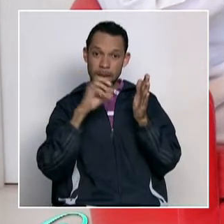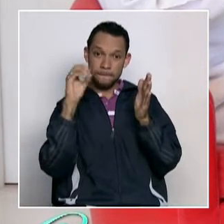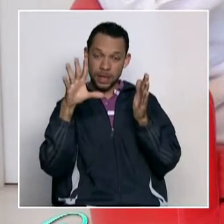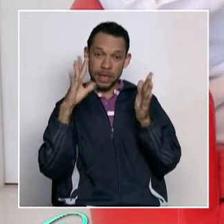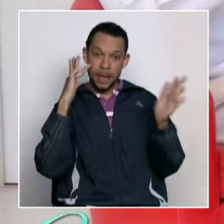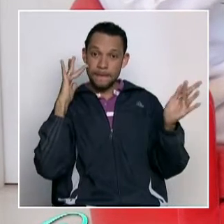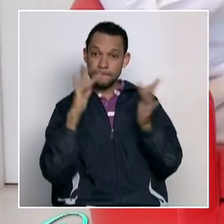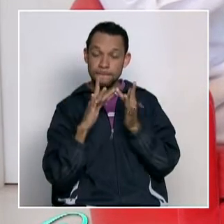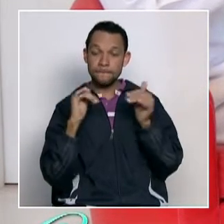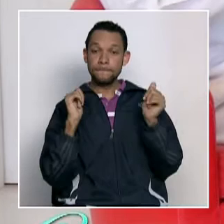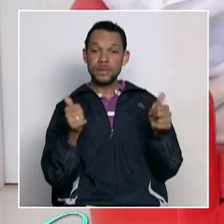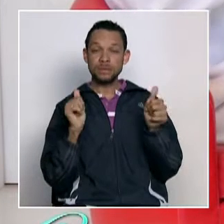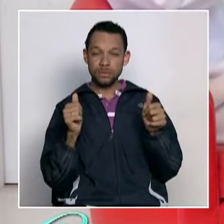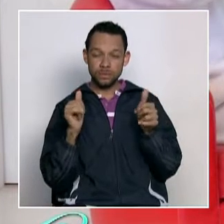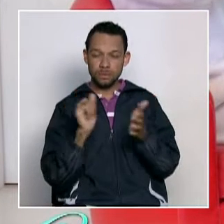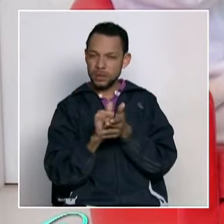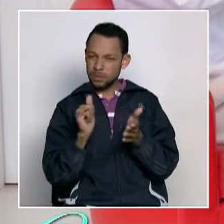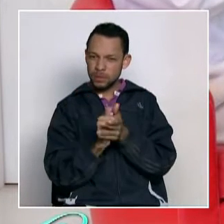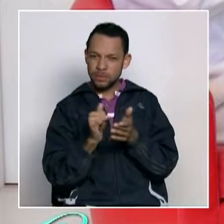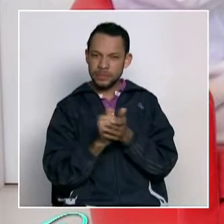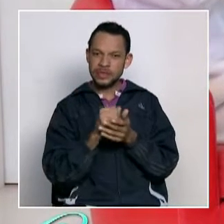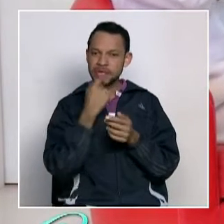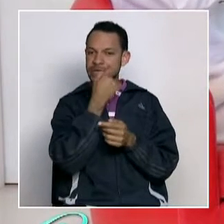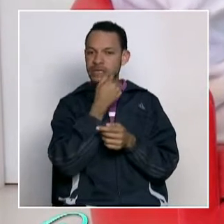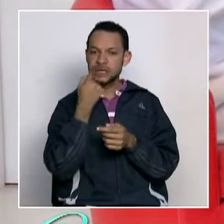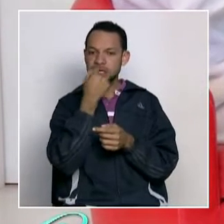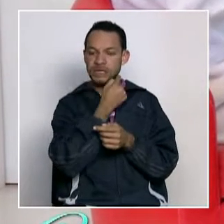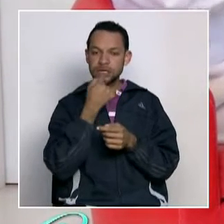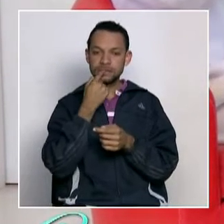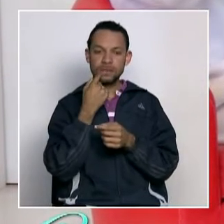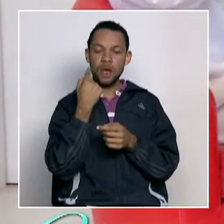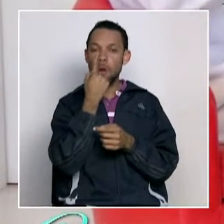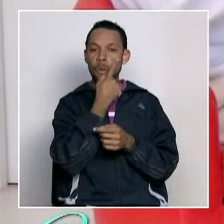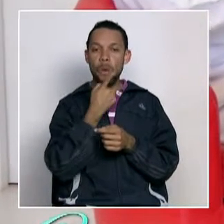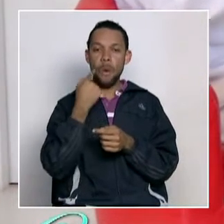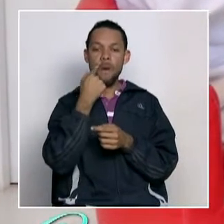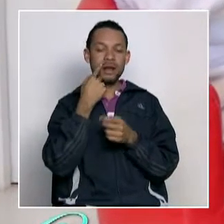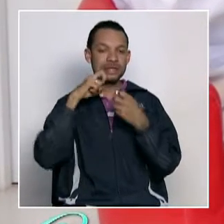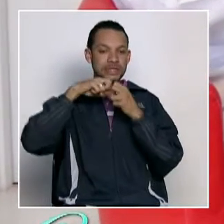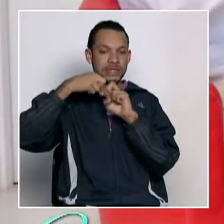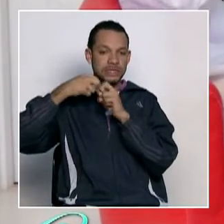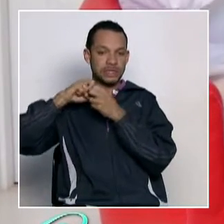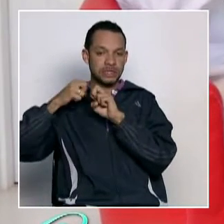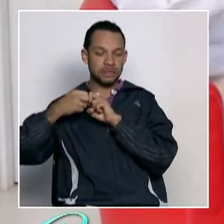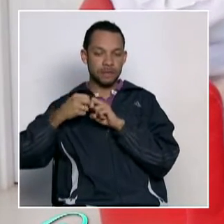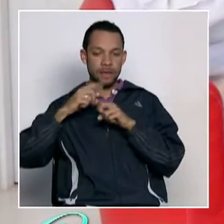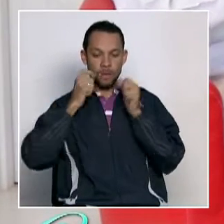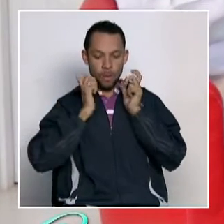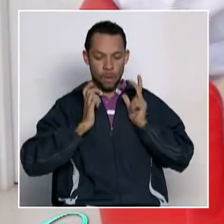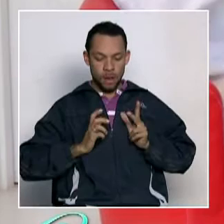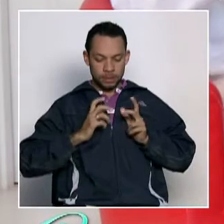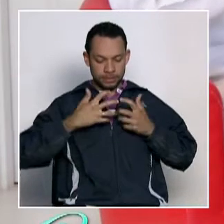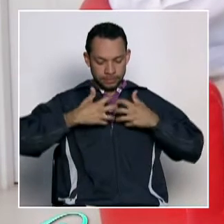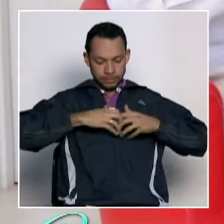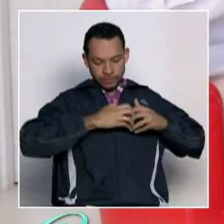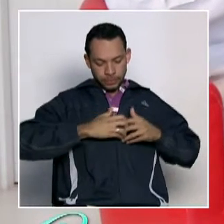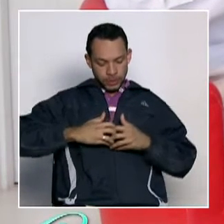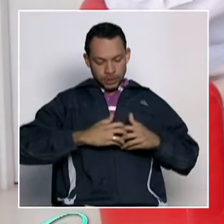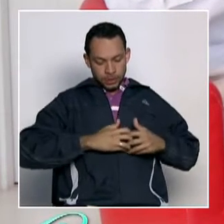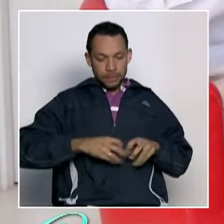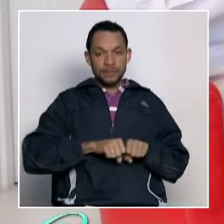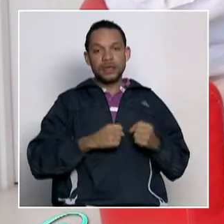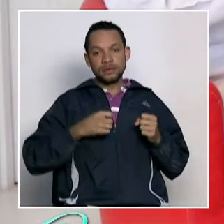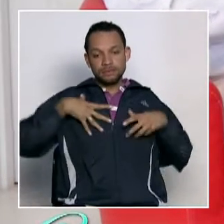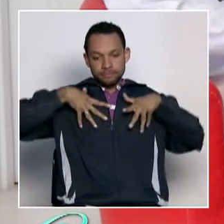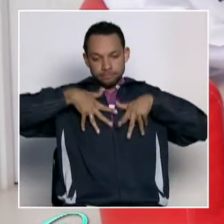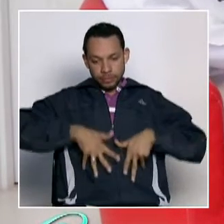el odontólogo, es porque muchas veces la enfermedad se originó en boca o el paciente no mejora precisamente por todos esos problemas que el paciente